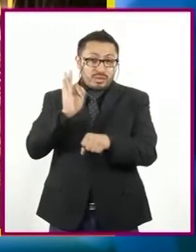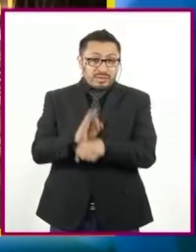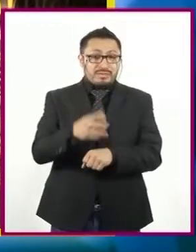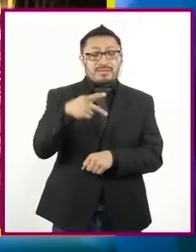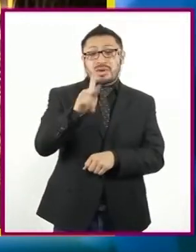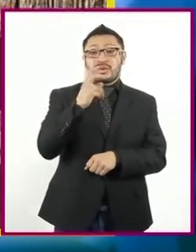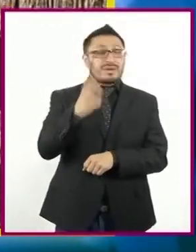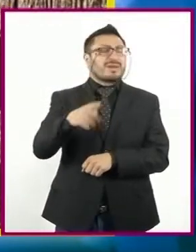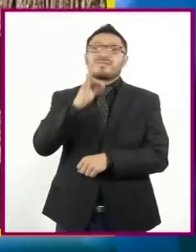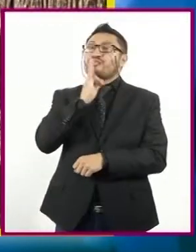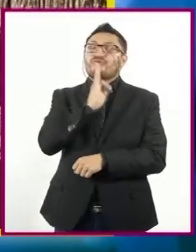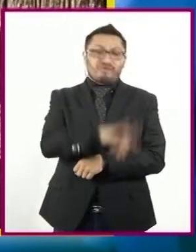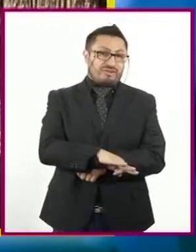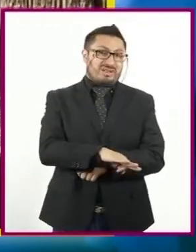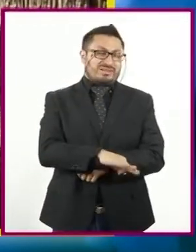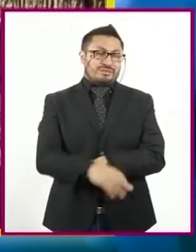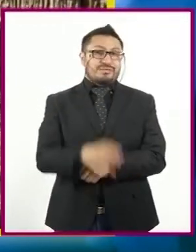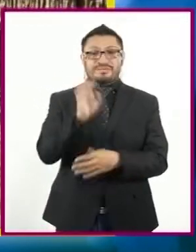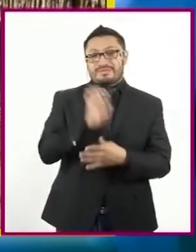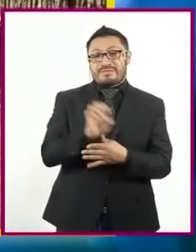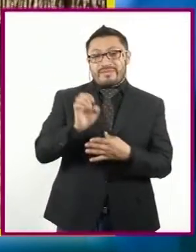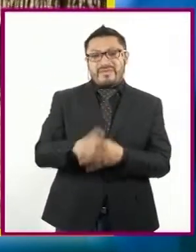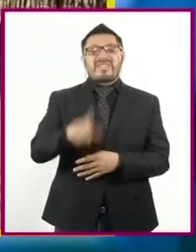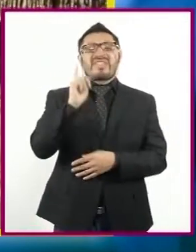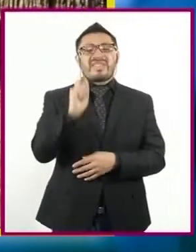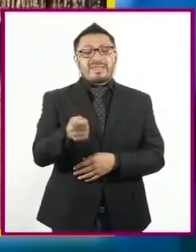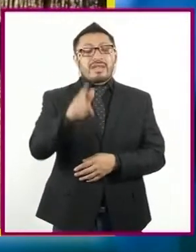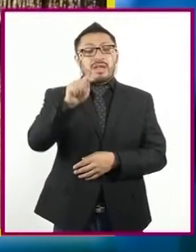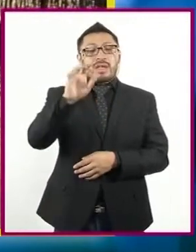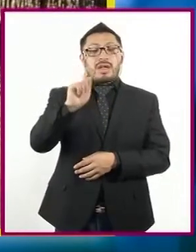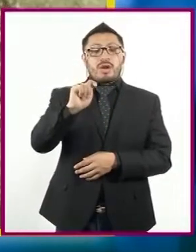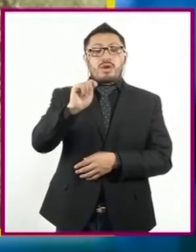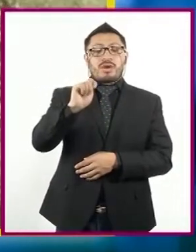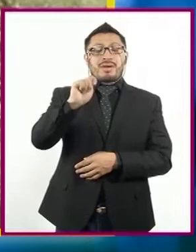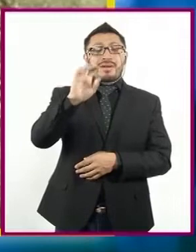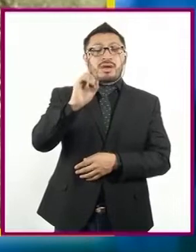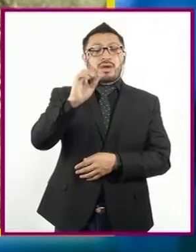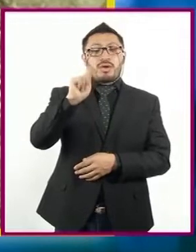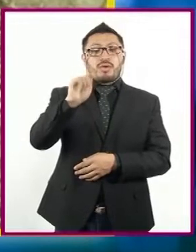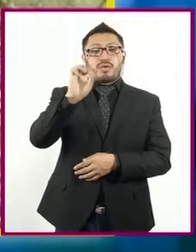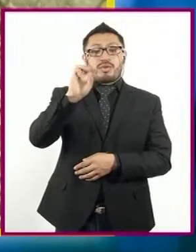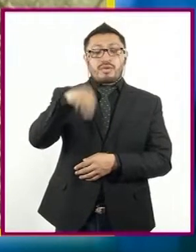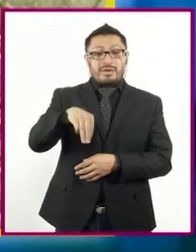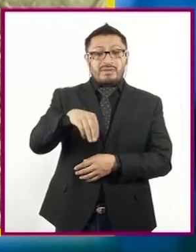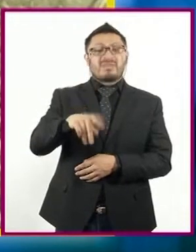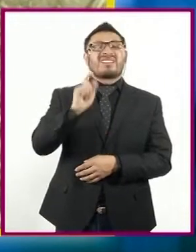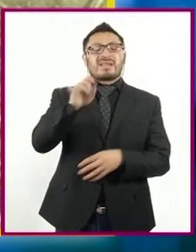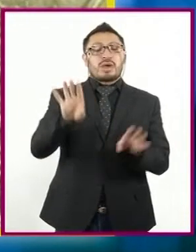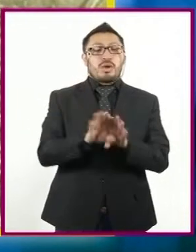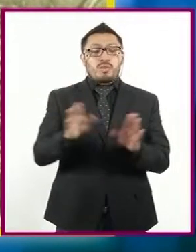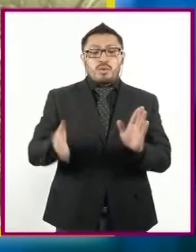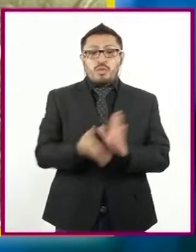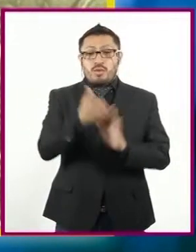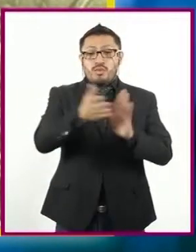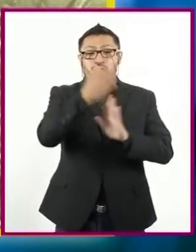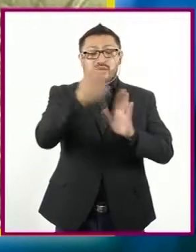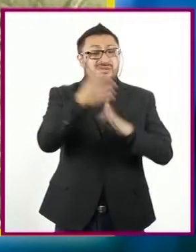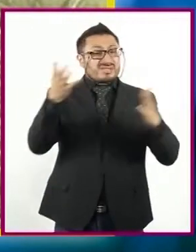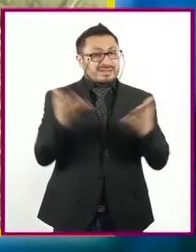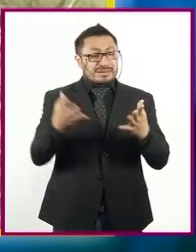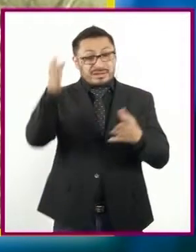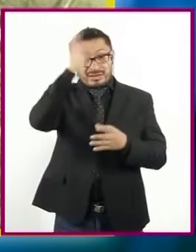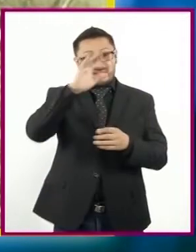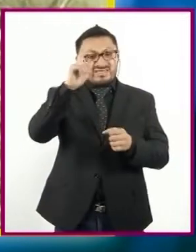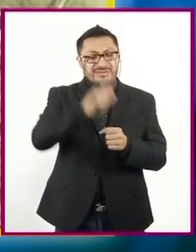completamente falso. Entonces, ¿qué es un tótem? Los tótems son monumentos creados por las